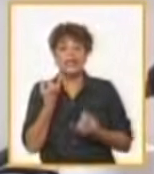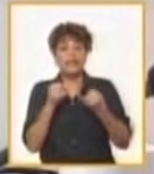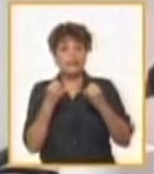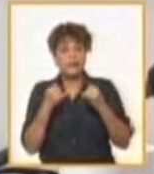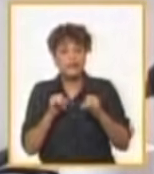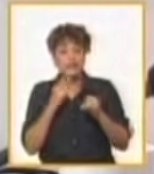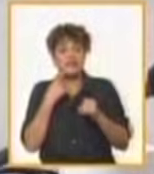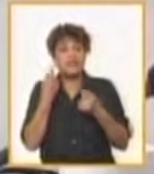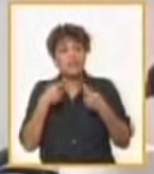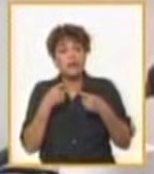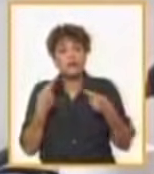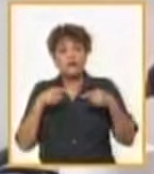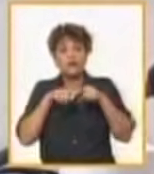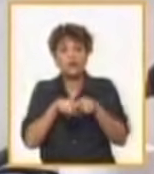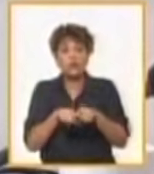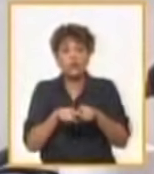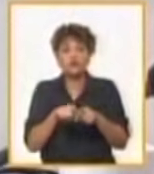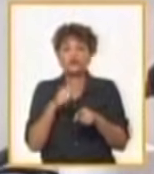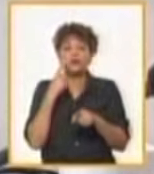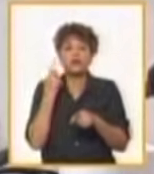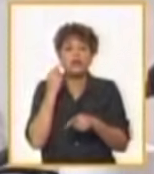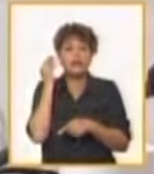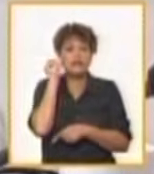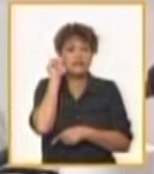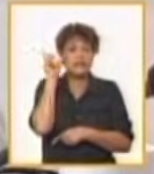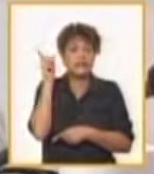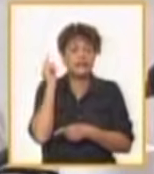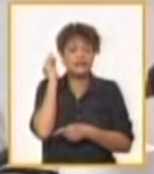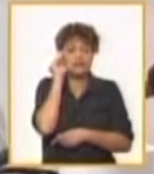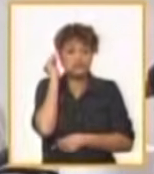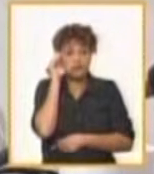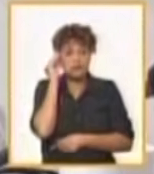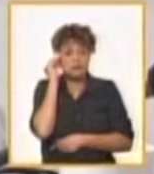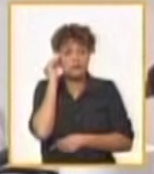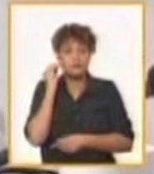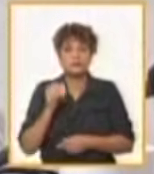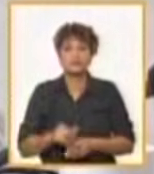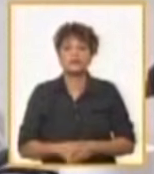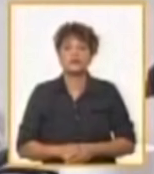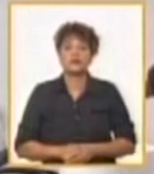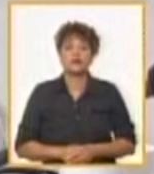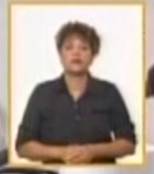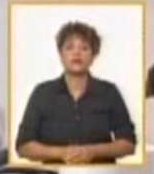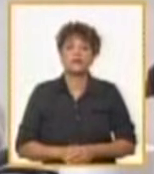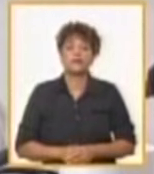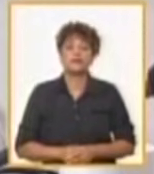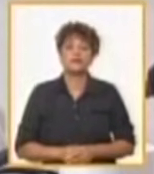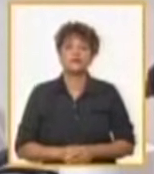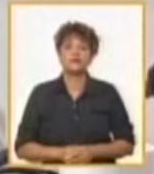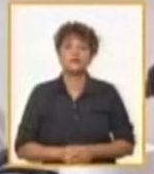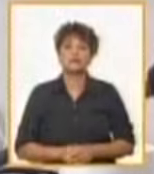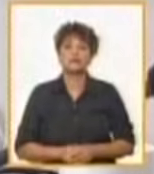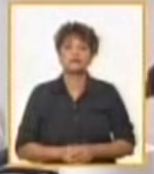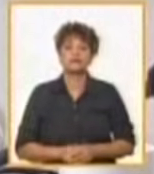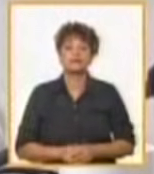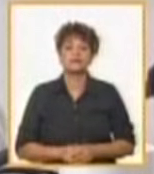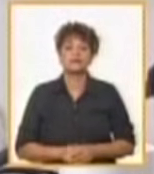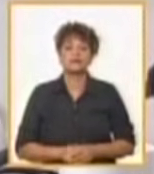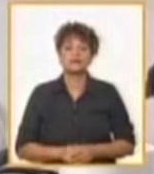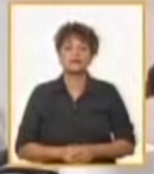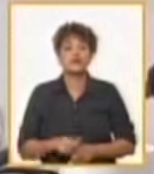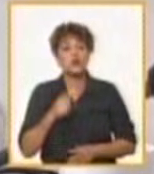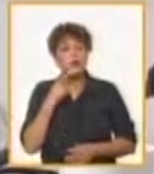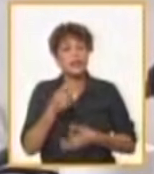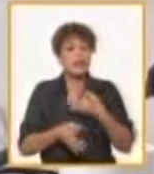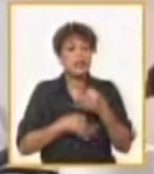la misma noción que tiene Fidel del proceso independentista. Y a eso iba en ese diálogo con los